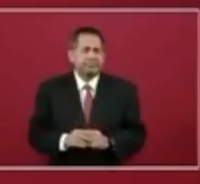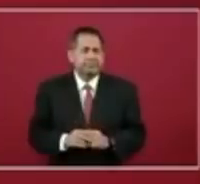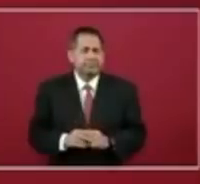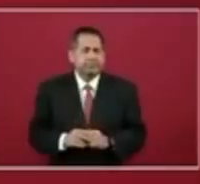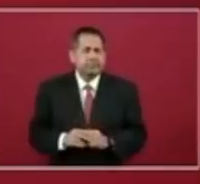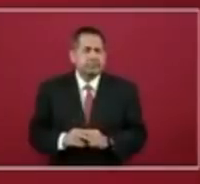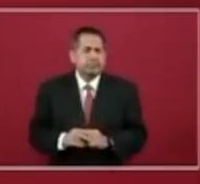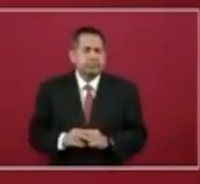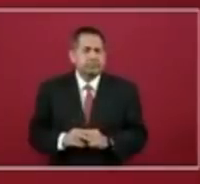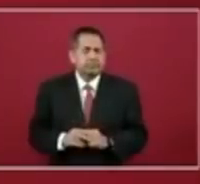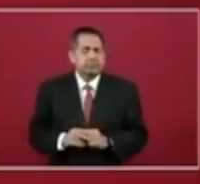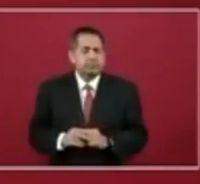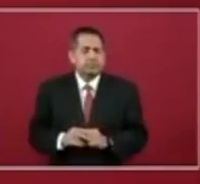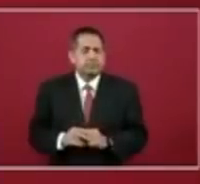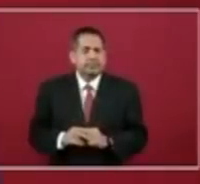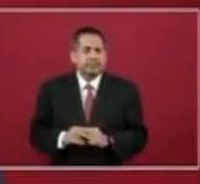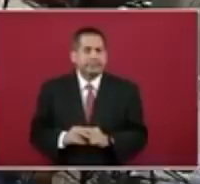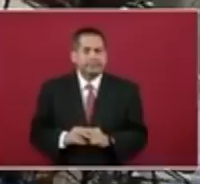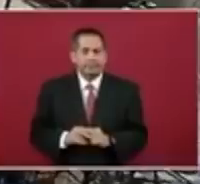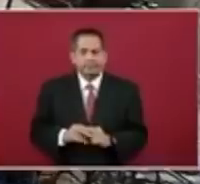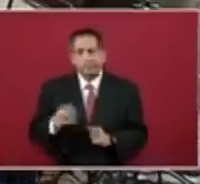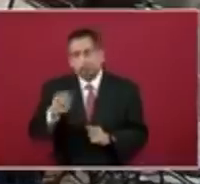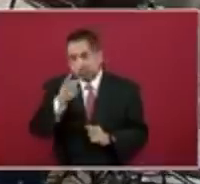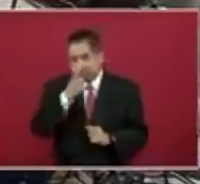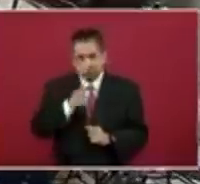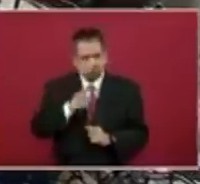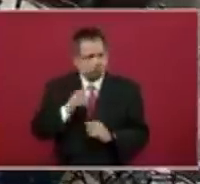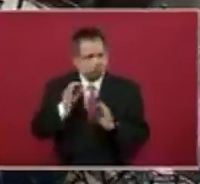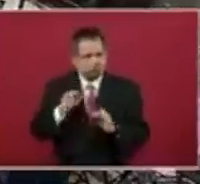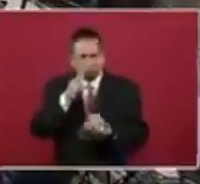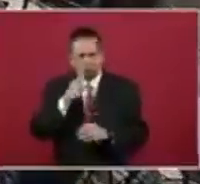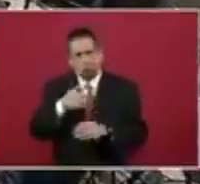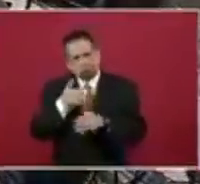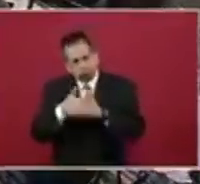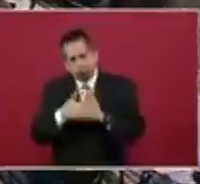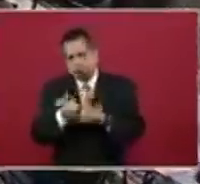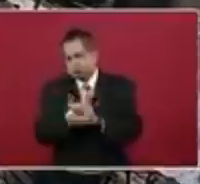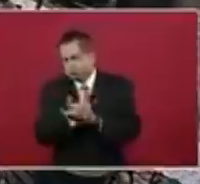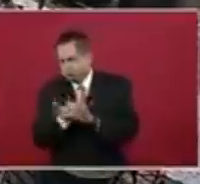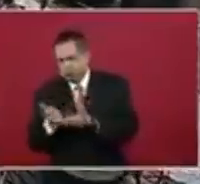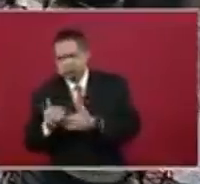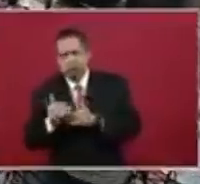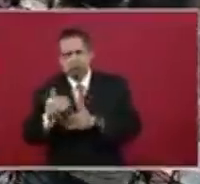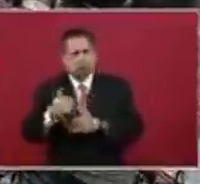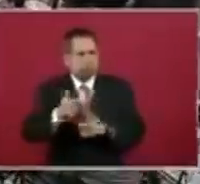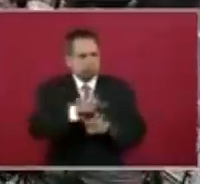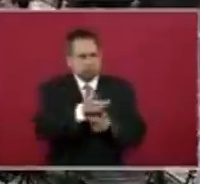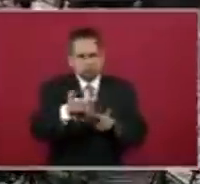El que se mejoren los salarios de los trabajadores